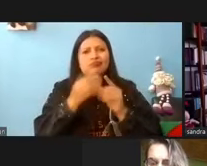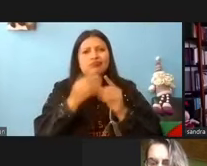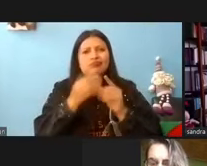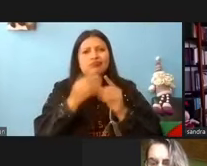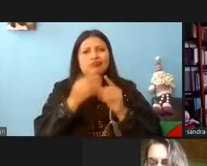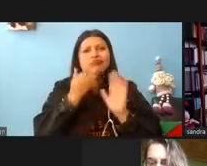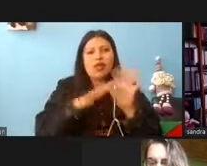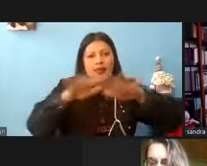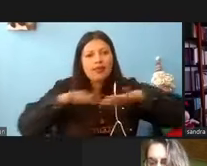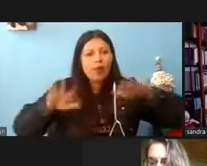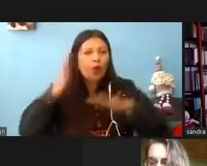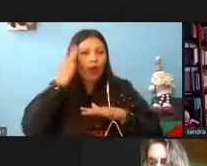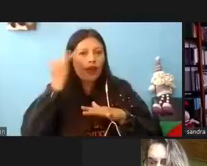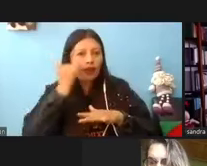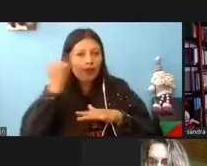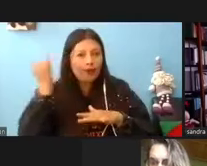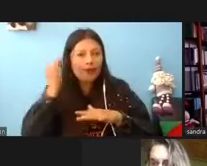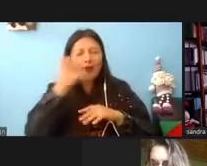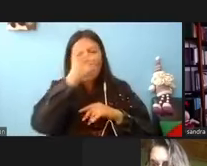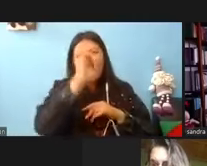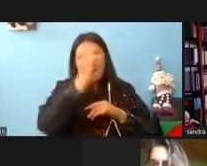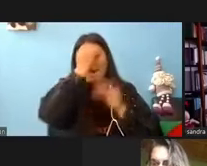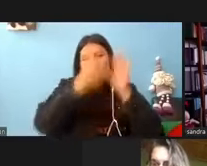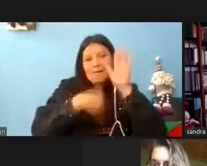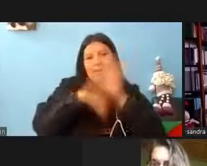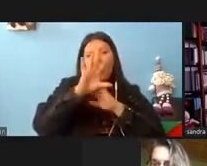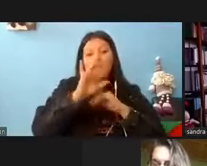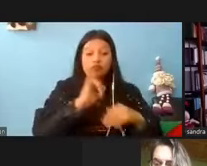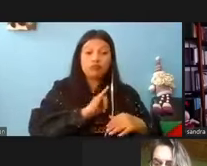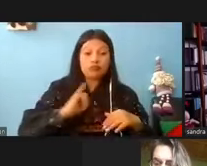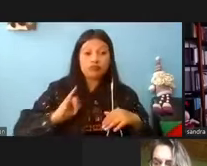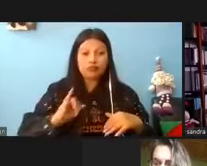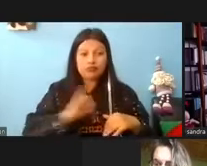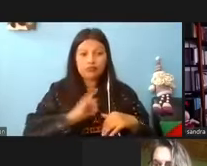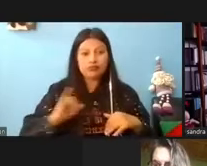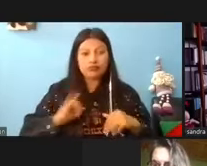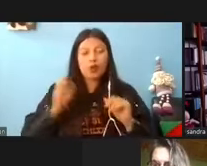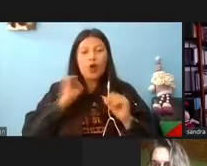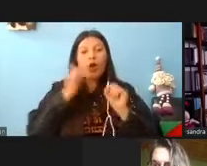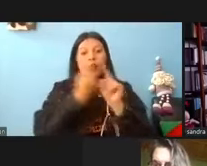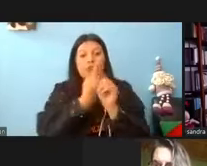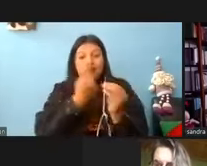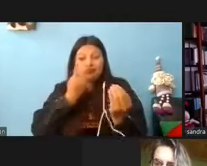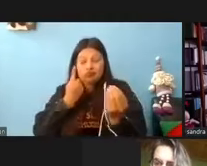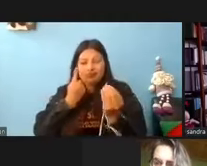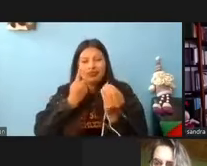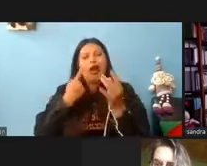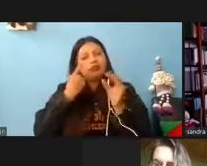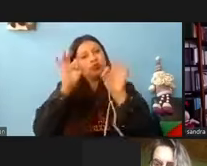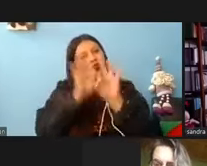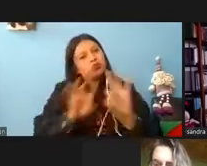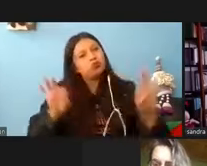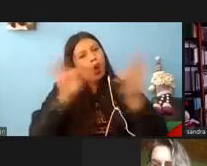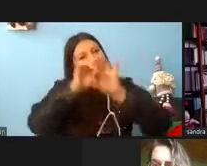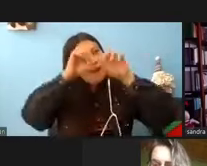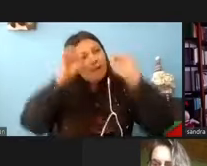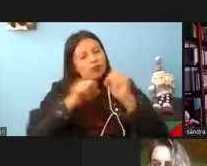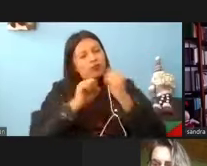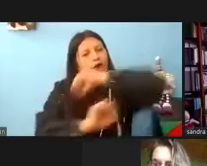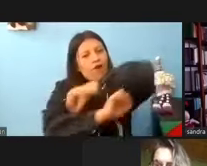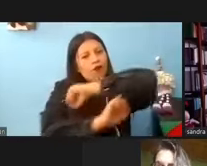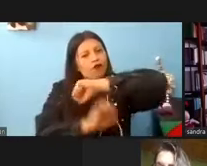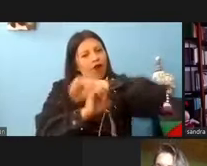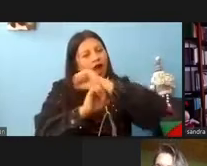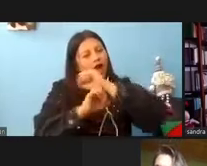entorno académico prima más como la individualidad o el aislamiento. Entonces es muy importante poder fortalecer las redes y